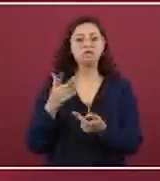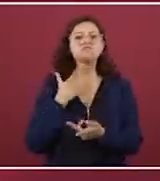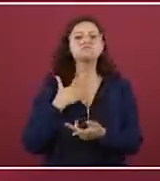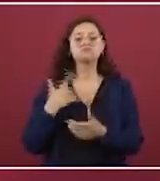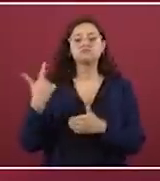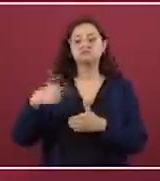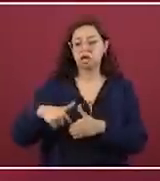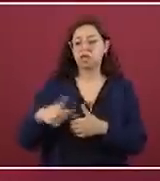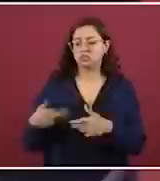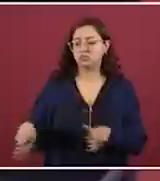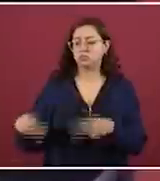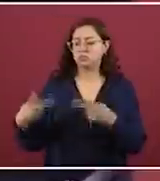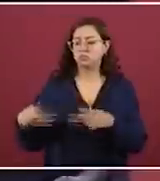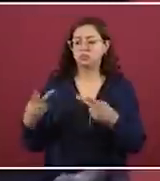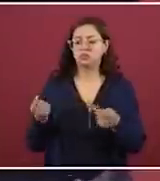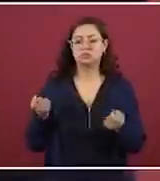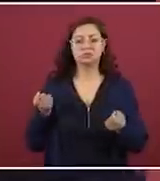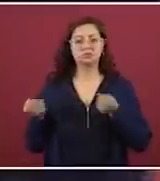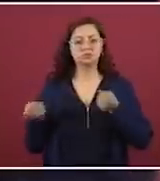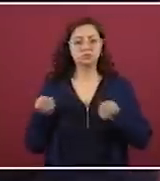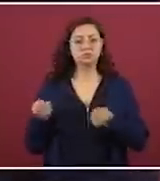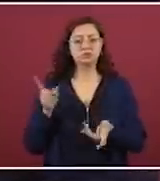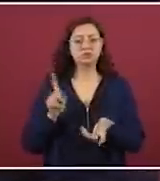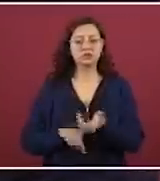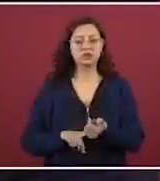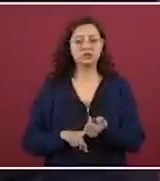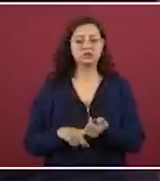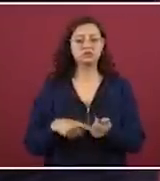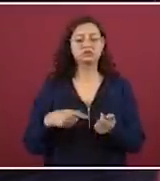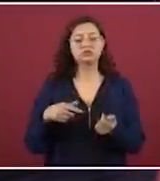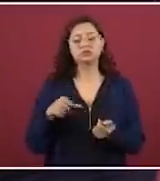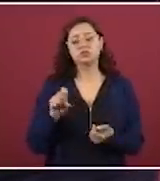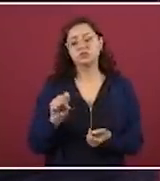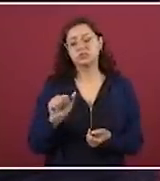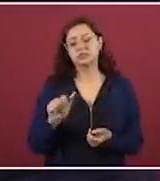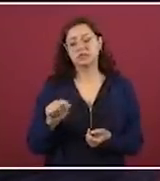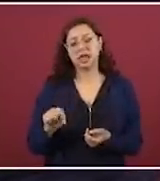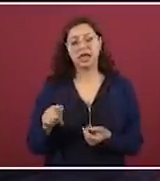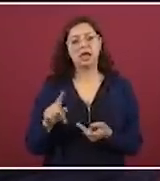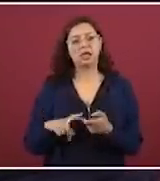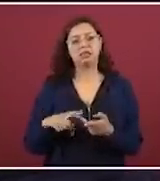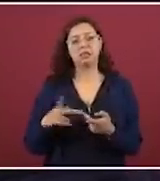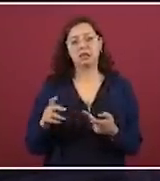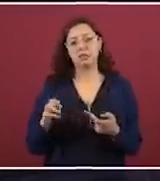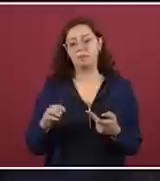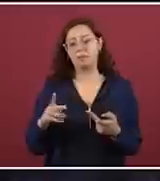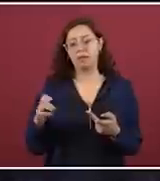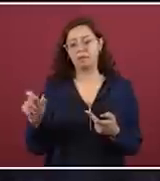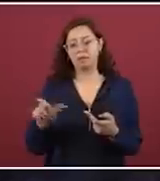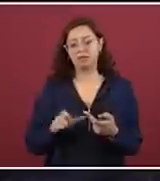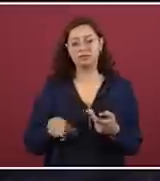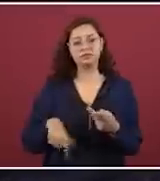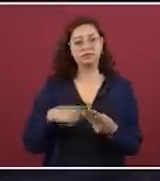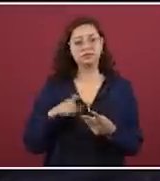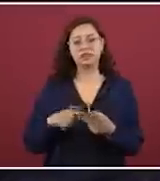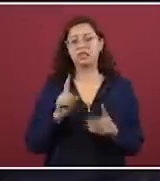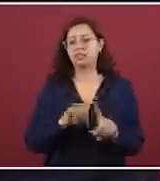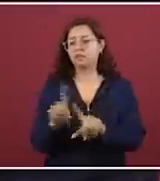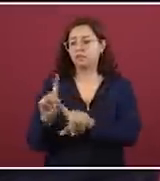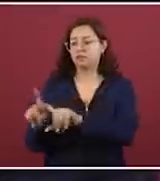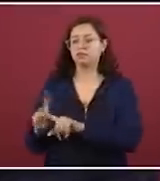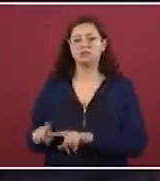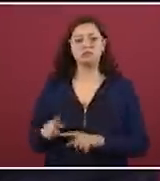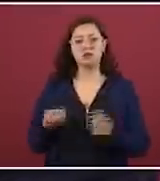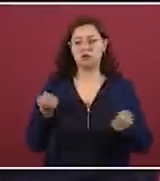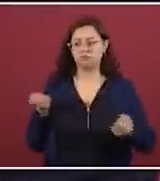controlado, tiene indicaciones Hacienda, Pemex, de que no aumente el